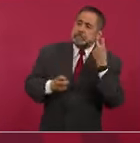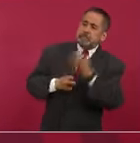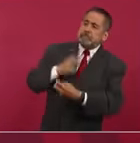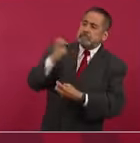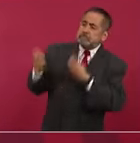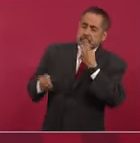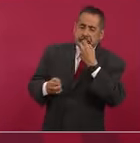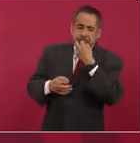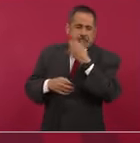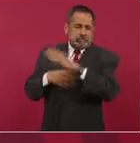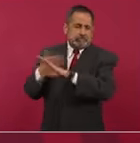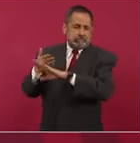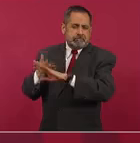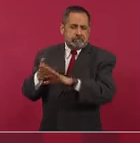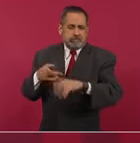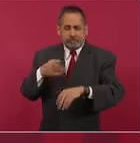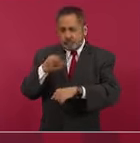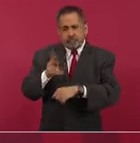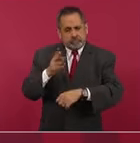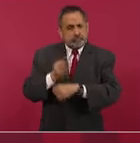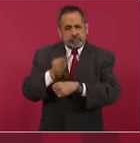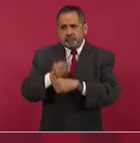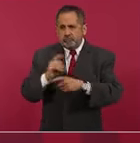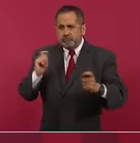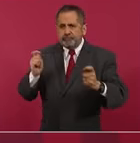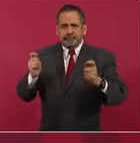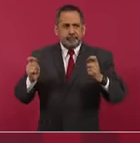en un proceso de transformación.